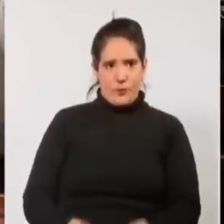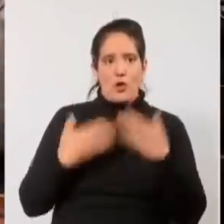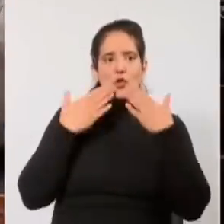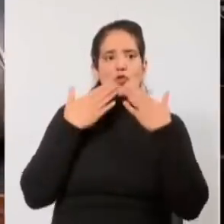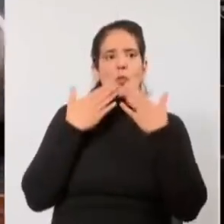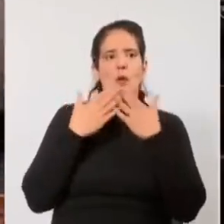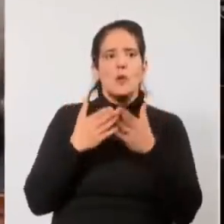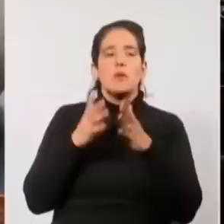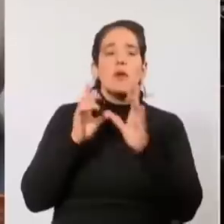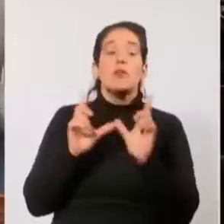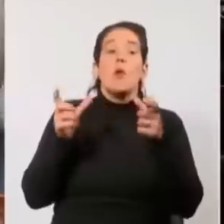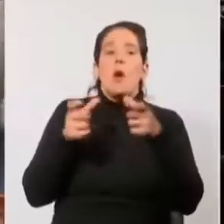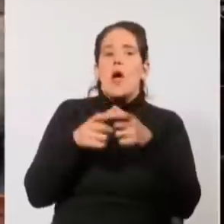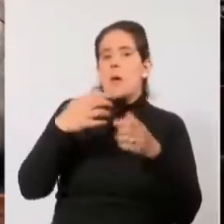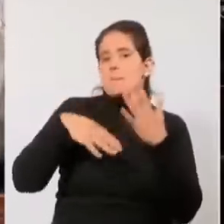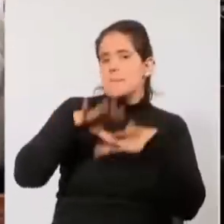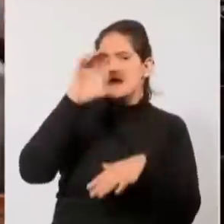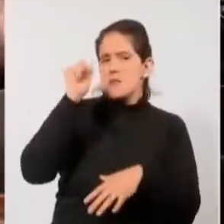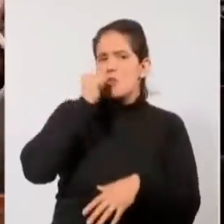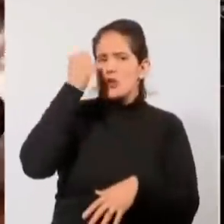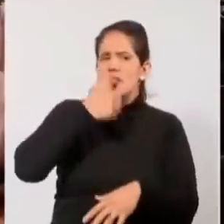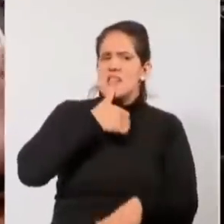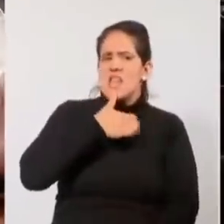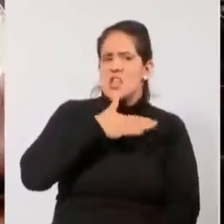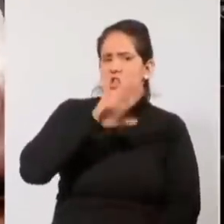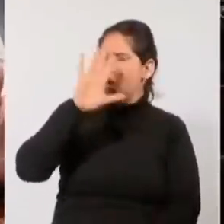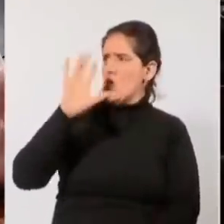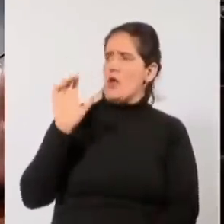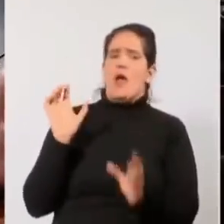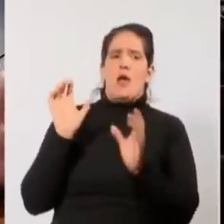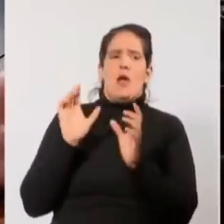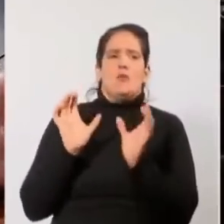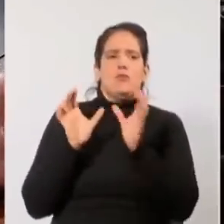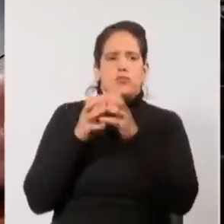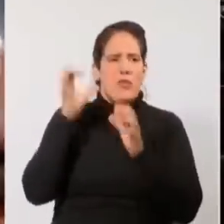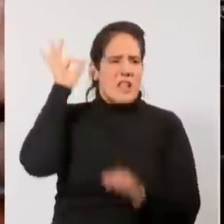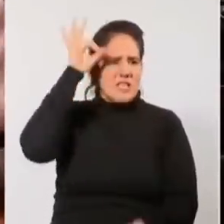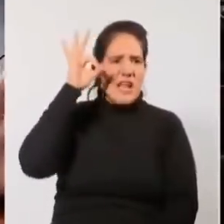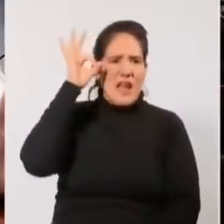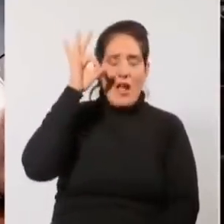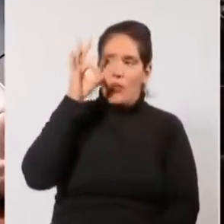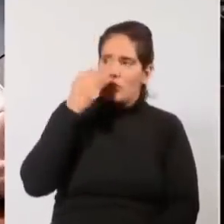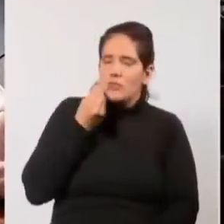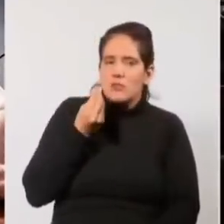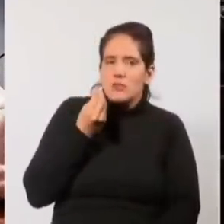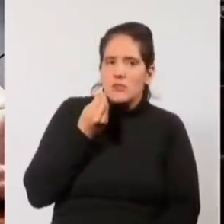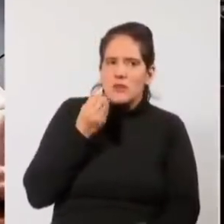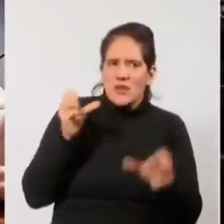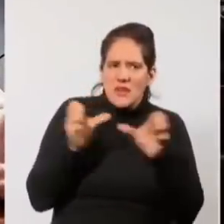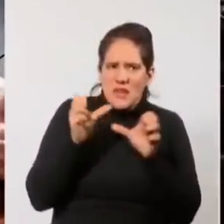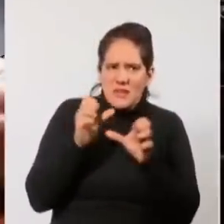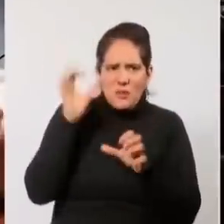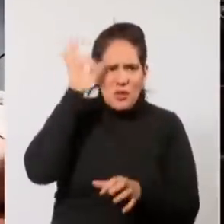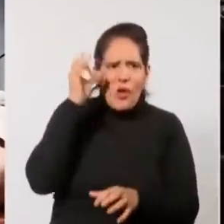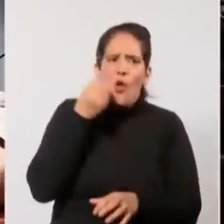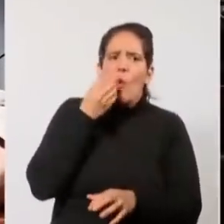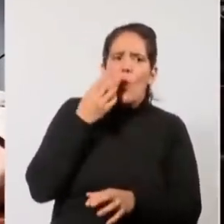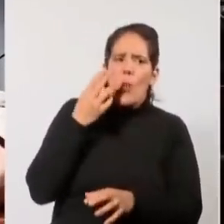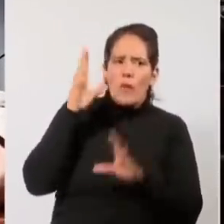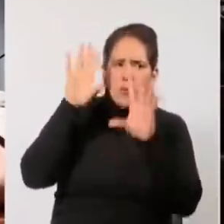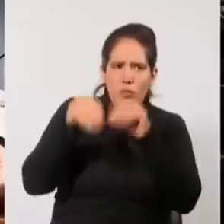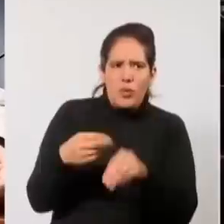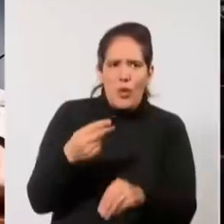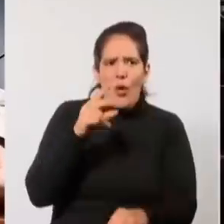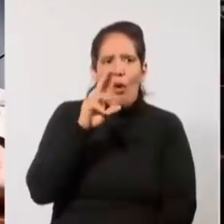es la sesión más importante, poco menos que de la historia del Parlamento uruguayo. Hicimos una sesión cuando tiraron abajo a